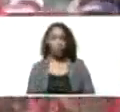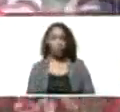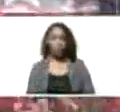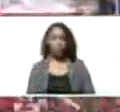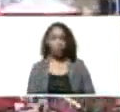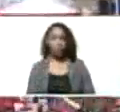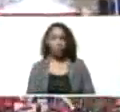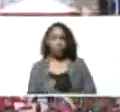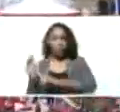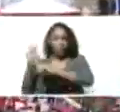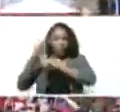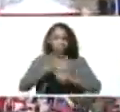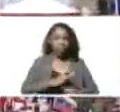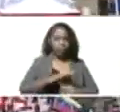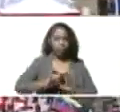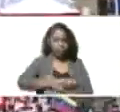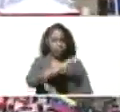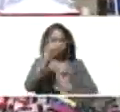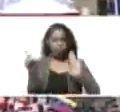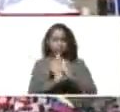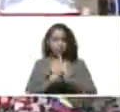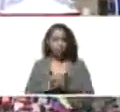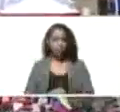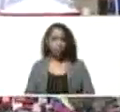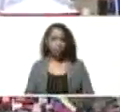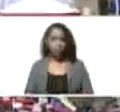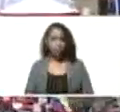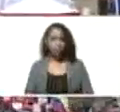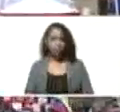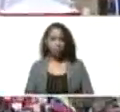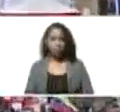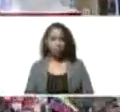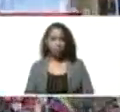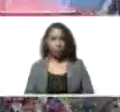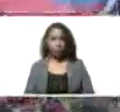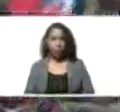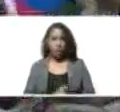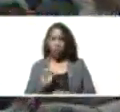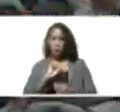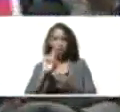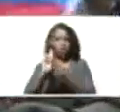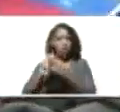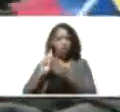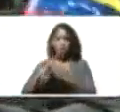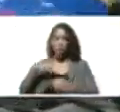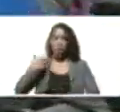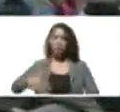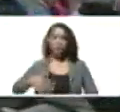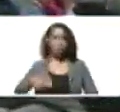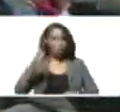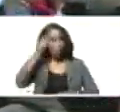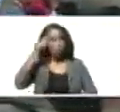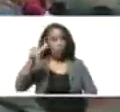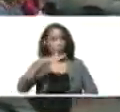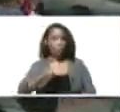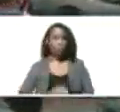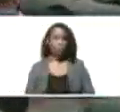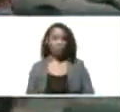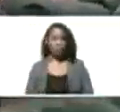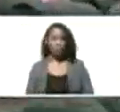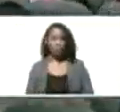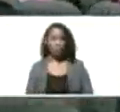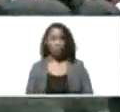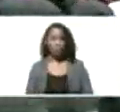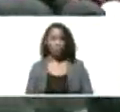La represión era generalizada. El desconocimiento a los derechos del pueblo.